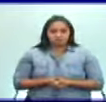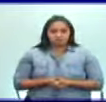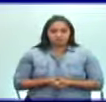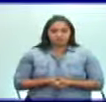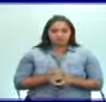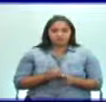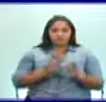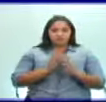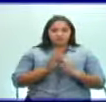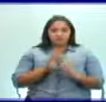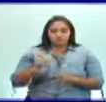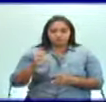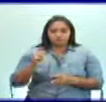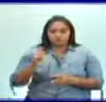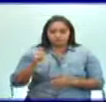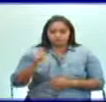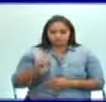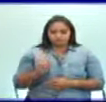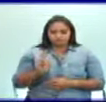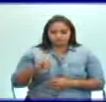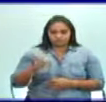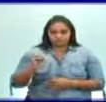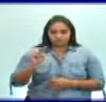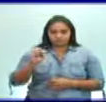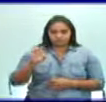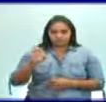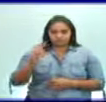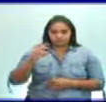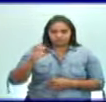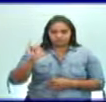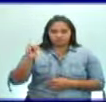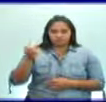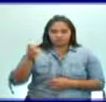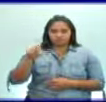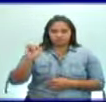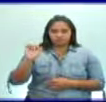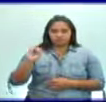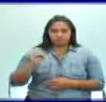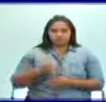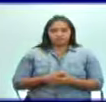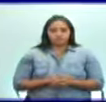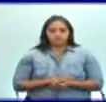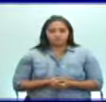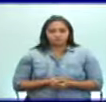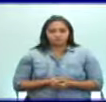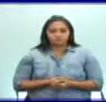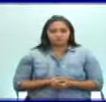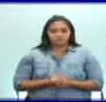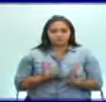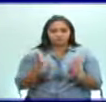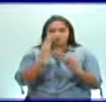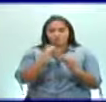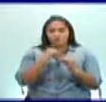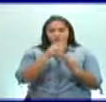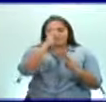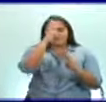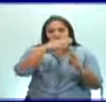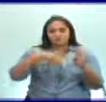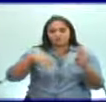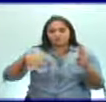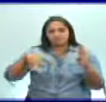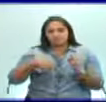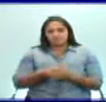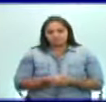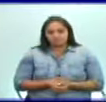ver funciones exponenciales de base sin desplazamiento para que se vaya entendiendo un poquito mejor este contenido. Voy a poner la forma general, y es igual a